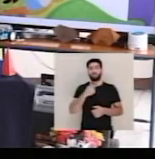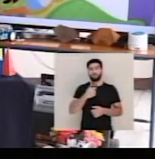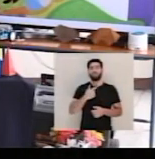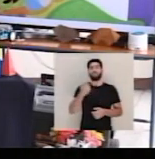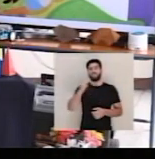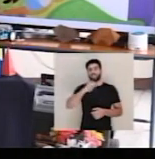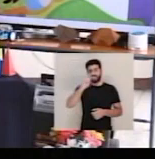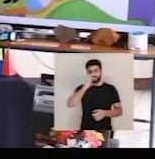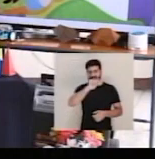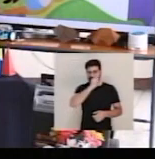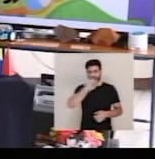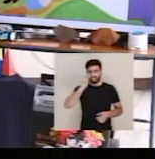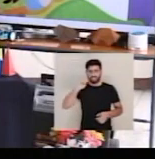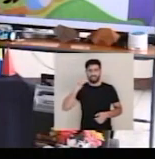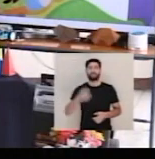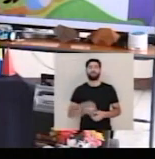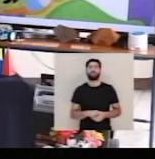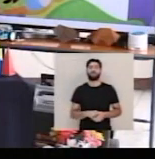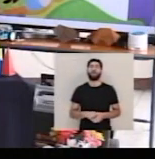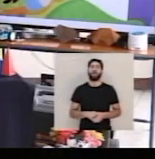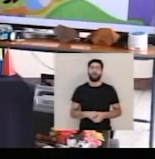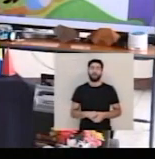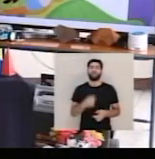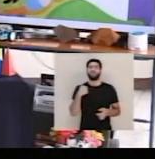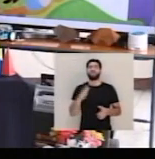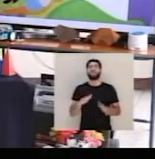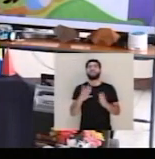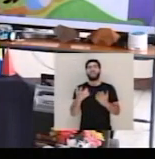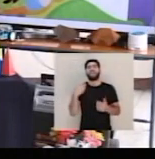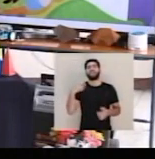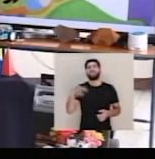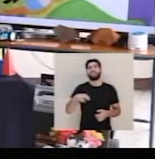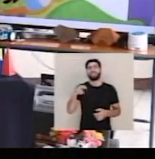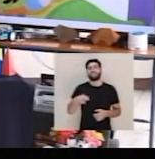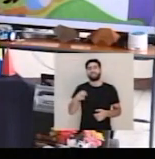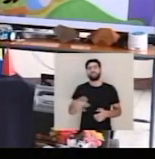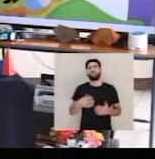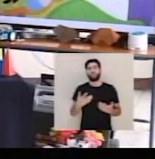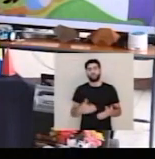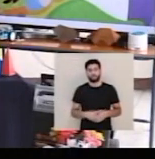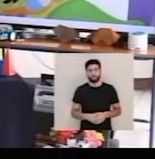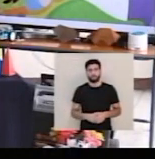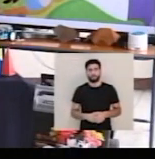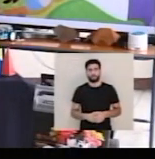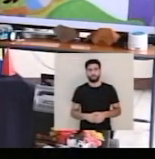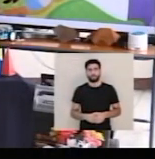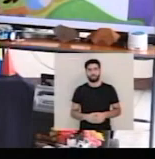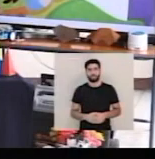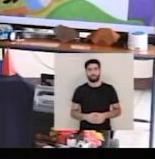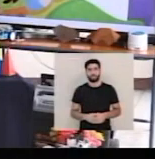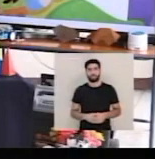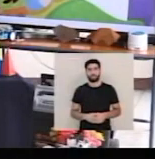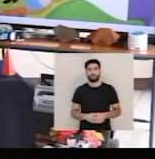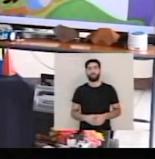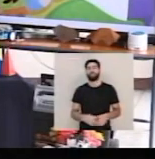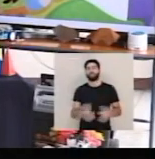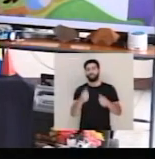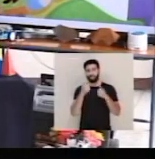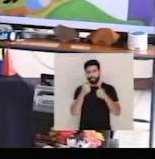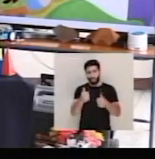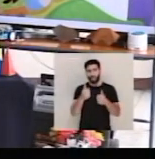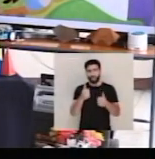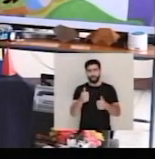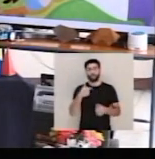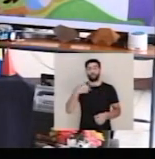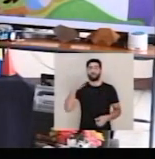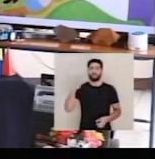Me cepillé los dientes. ¿Y para eso qué necesito? Muy bien.